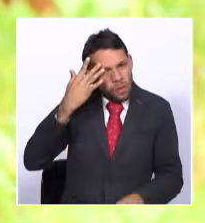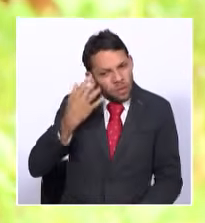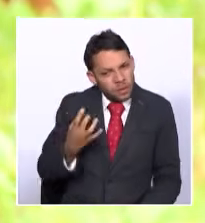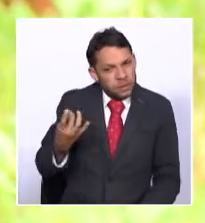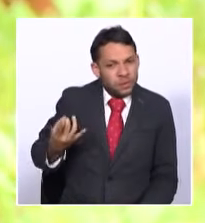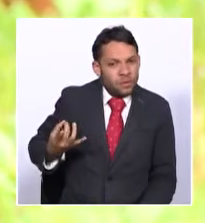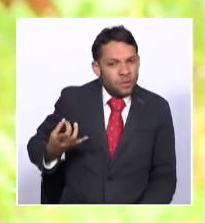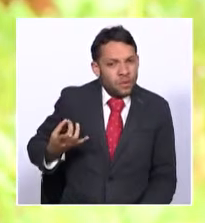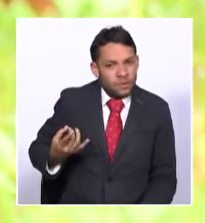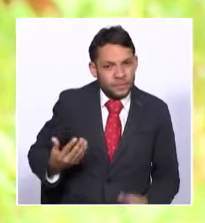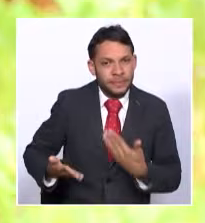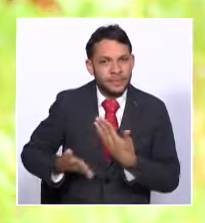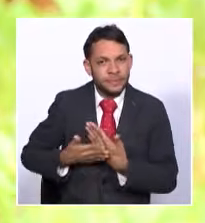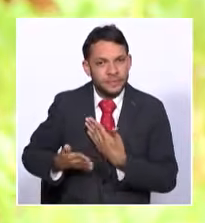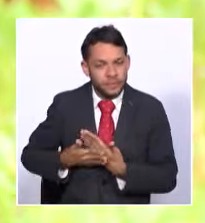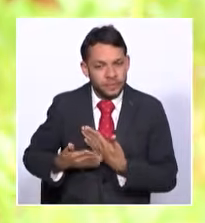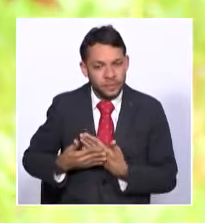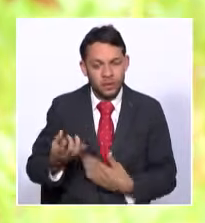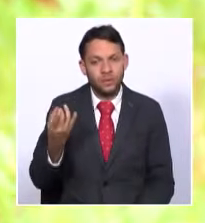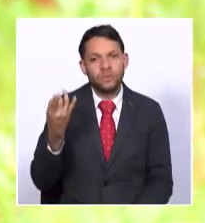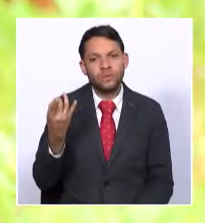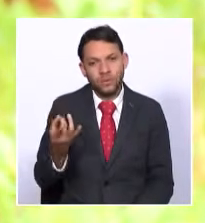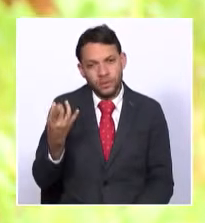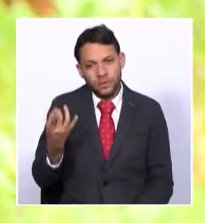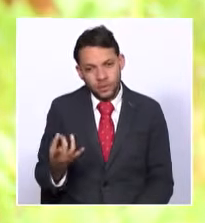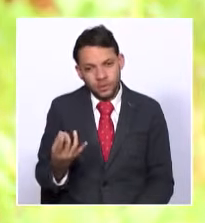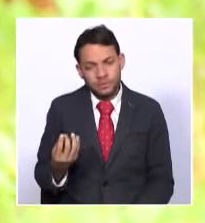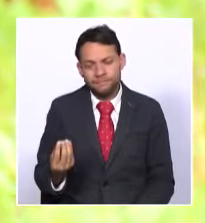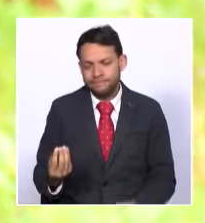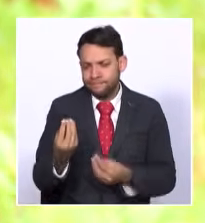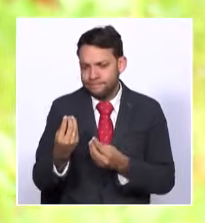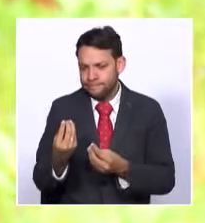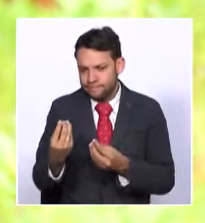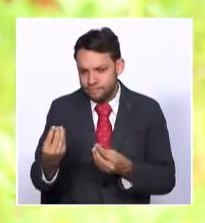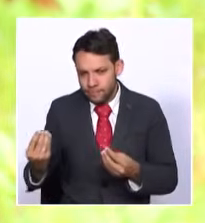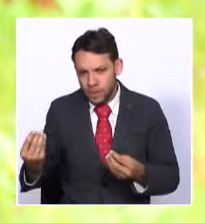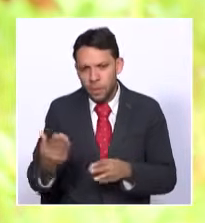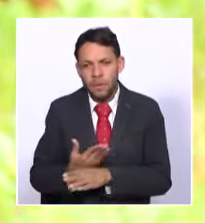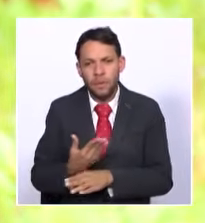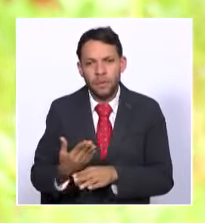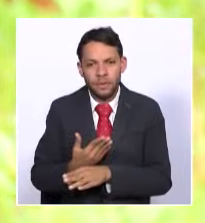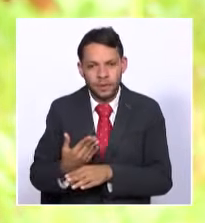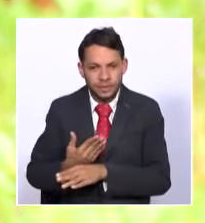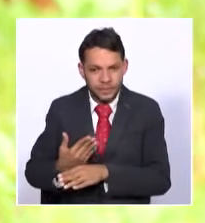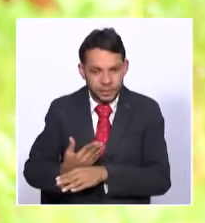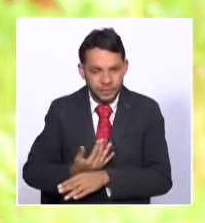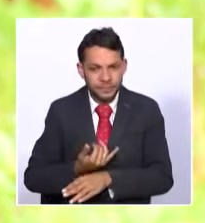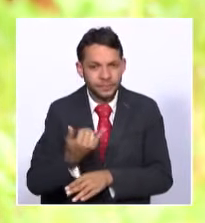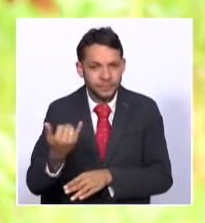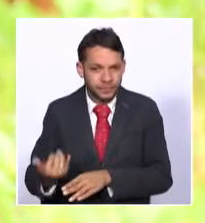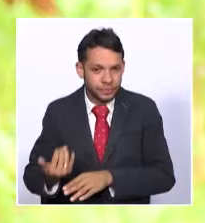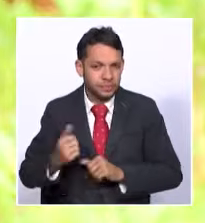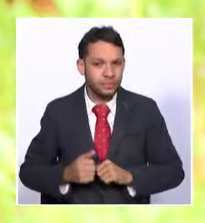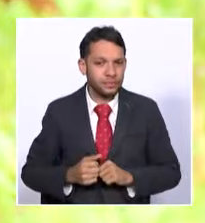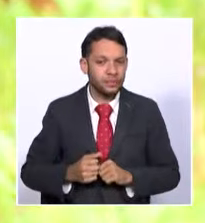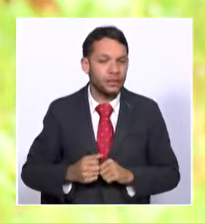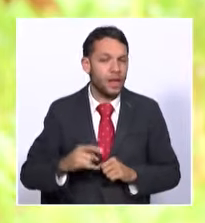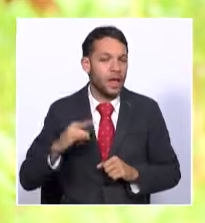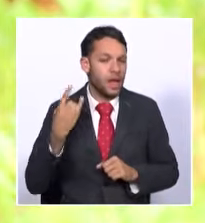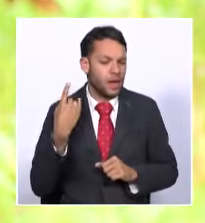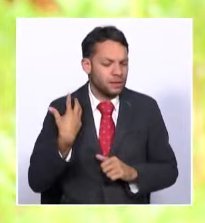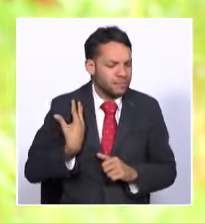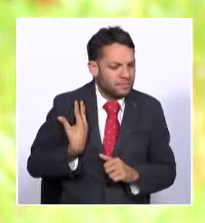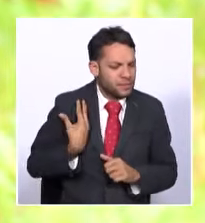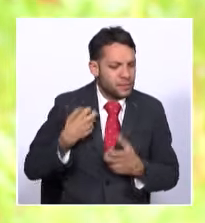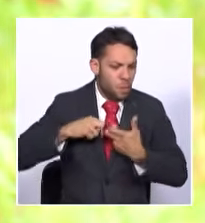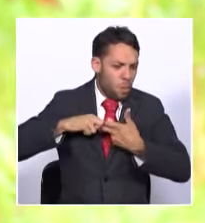siempre recalcamos, el dolor tiene muchos orígenes. Puede que simplemente realmente sea algún espasmo